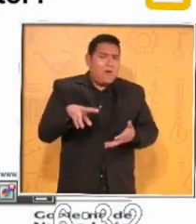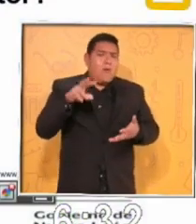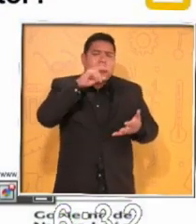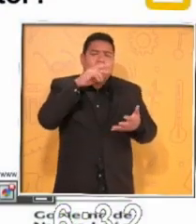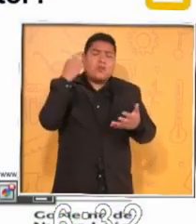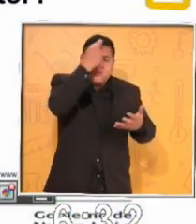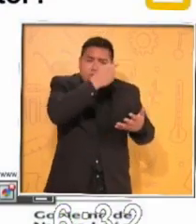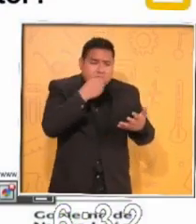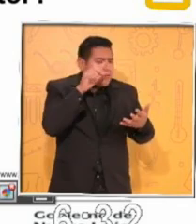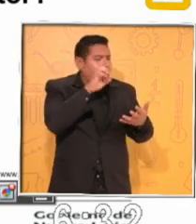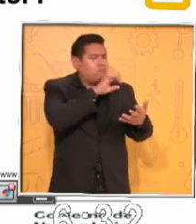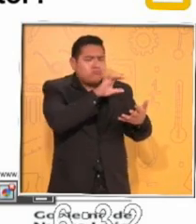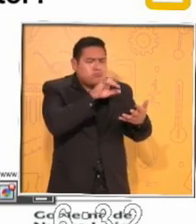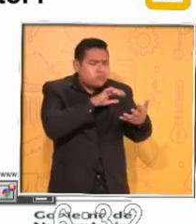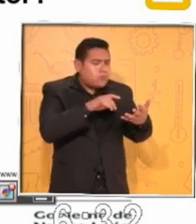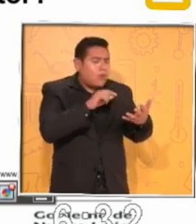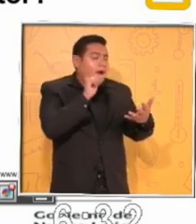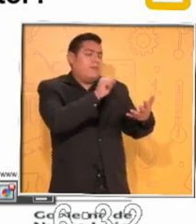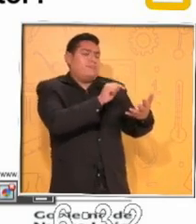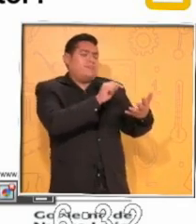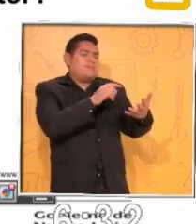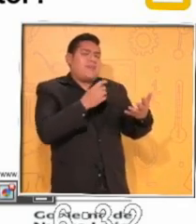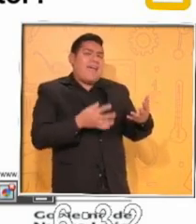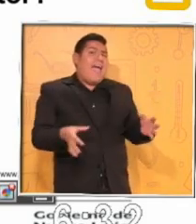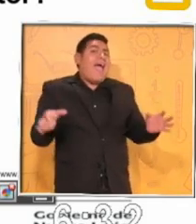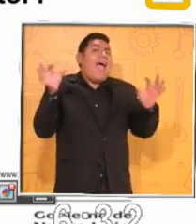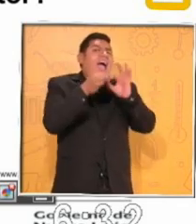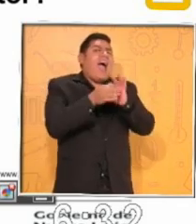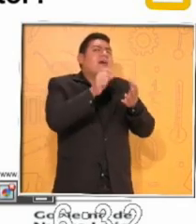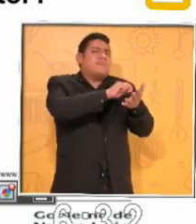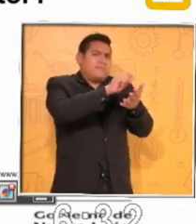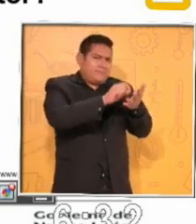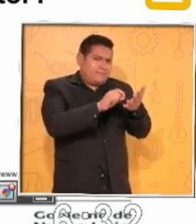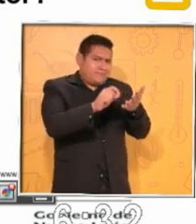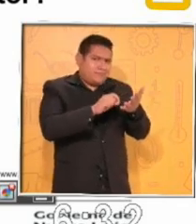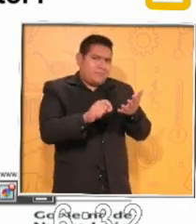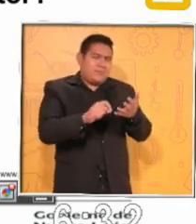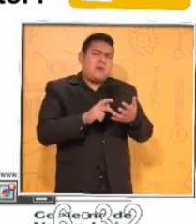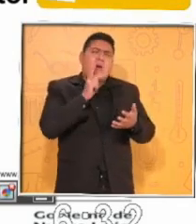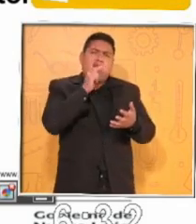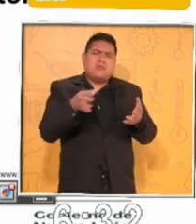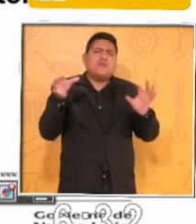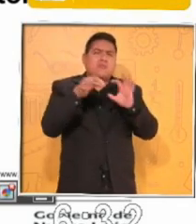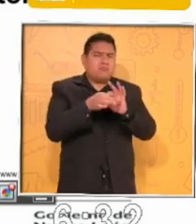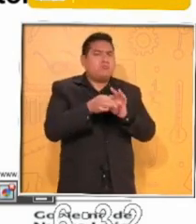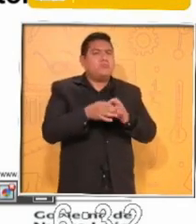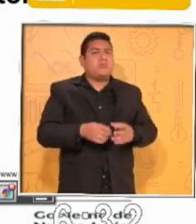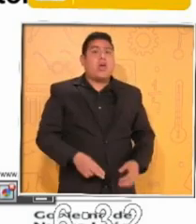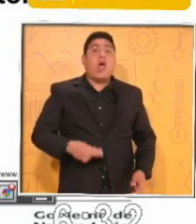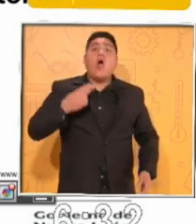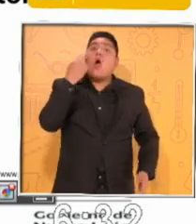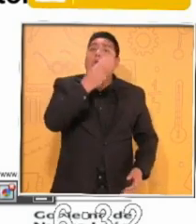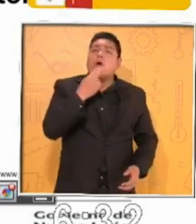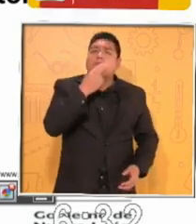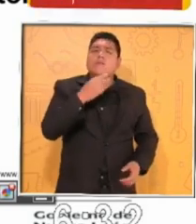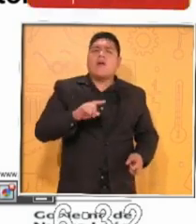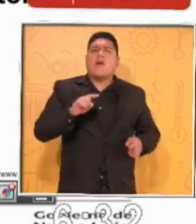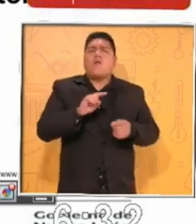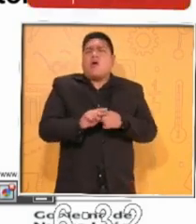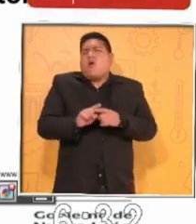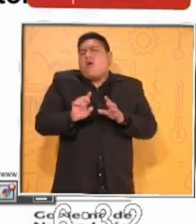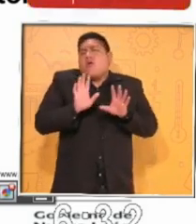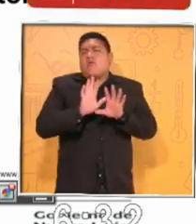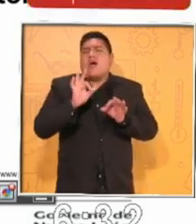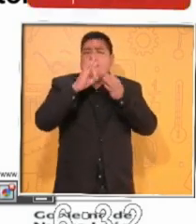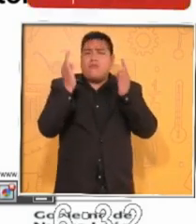de revisarla y agregar algún tipo de nexo de los mismos que utilizamos hace un momento. ¿Usaste alguna estrategia para captar